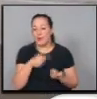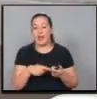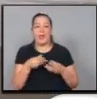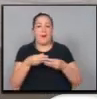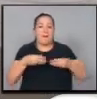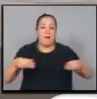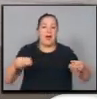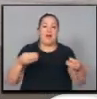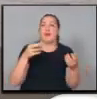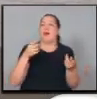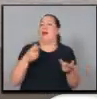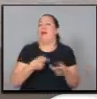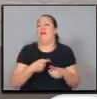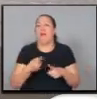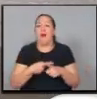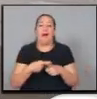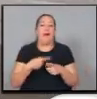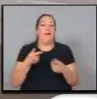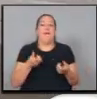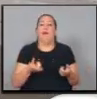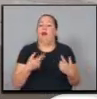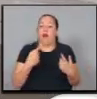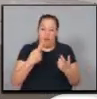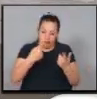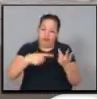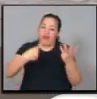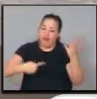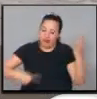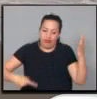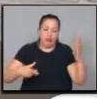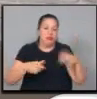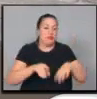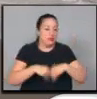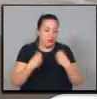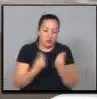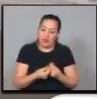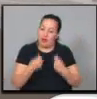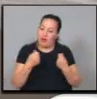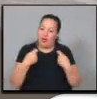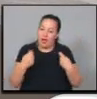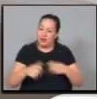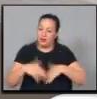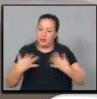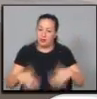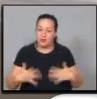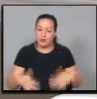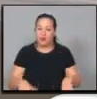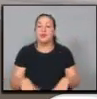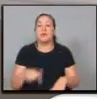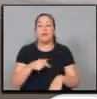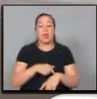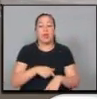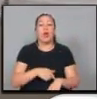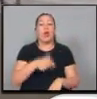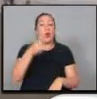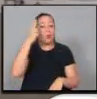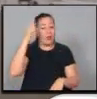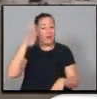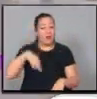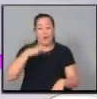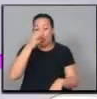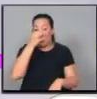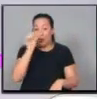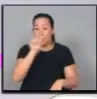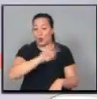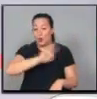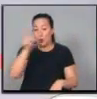pa, pa, pa, el waffle. Y bueno, va sumando, todo suma. O va restando, depende. gente como lo tome. 8:41, ahí en un ratito volvemos a Mar del